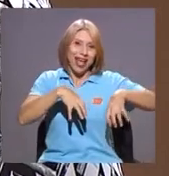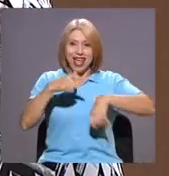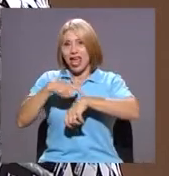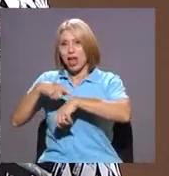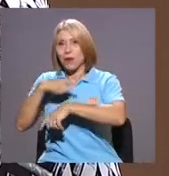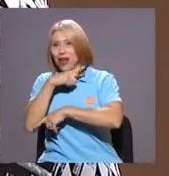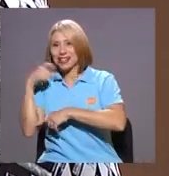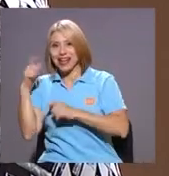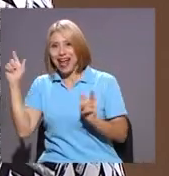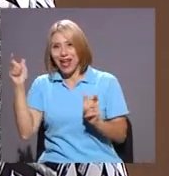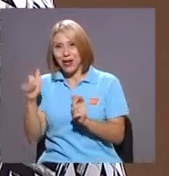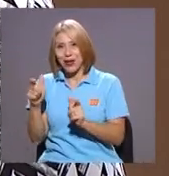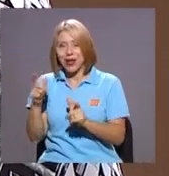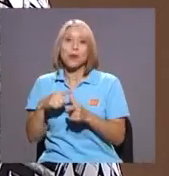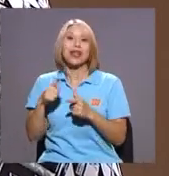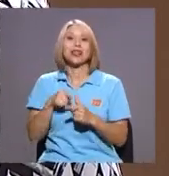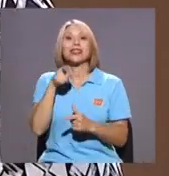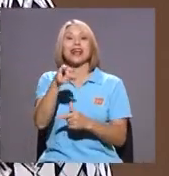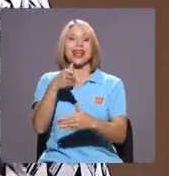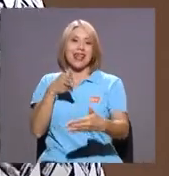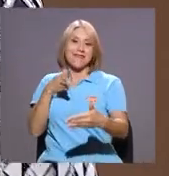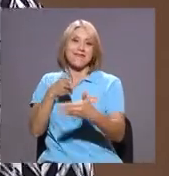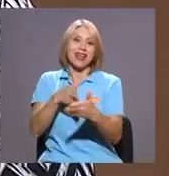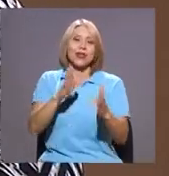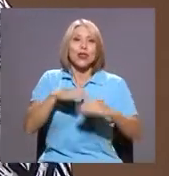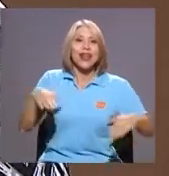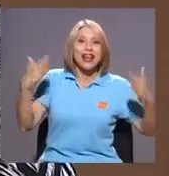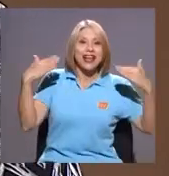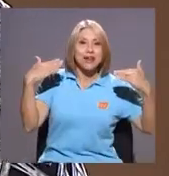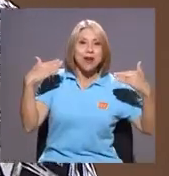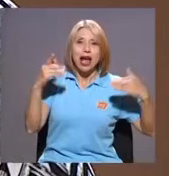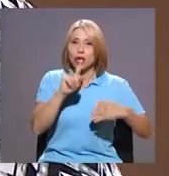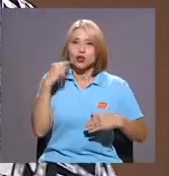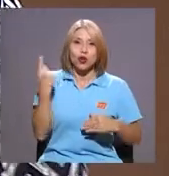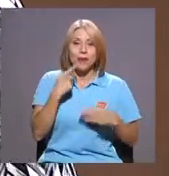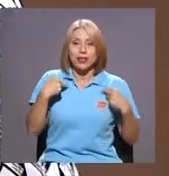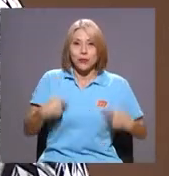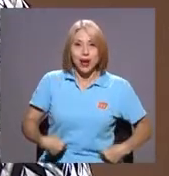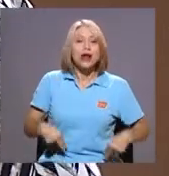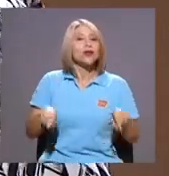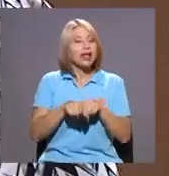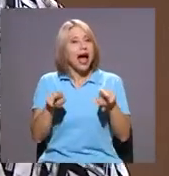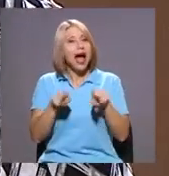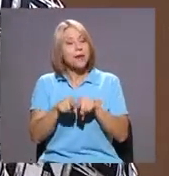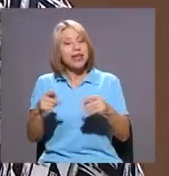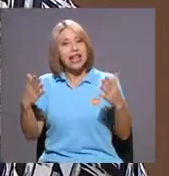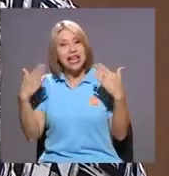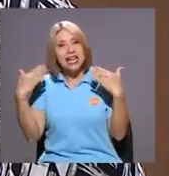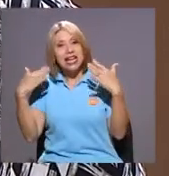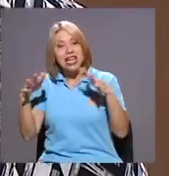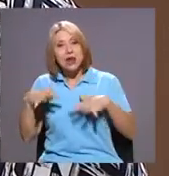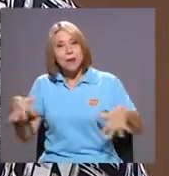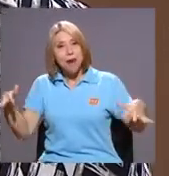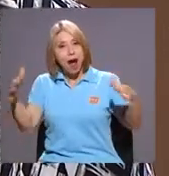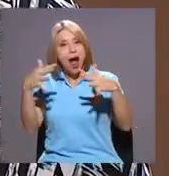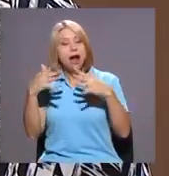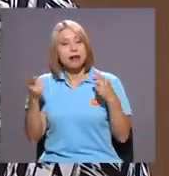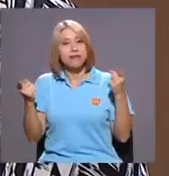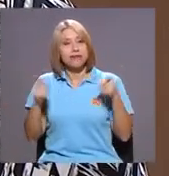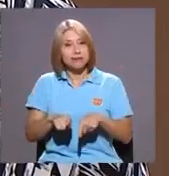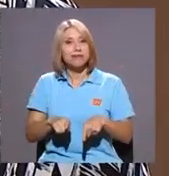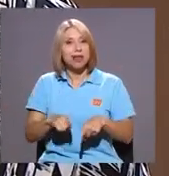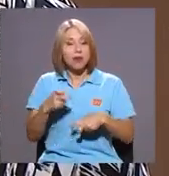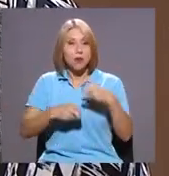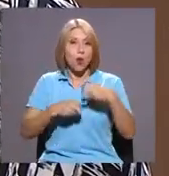tenemos el efecto del clima, no solo ya el efecto humano, sino también el efecto del clima que nos genera entonces